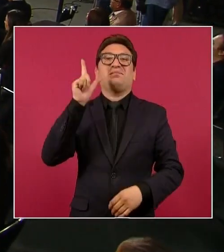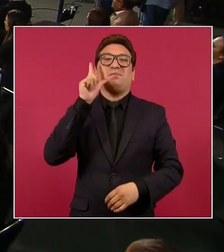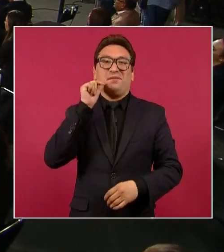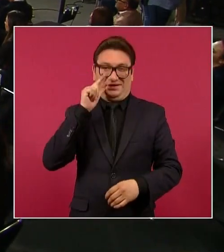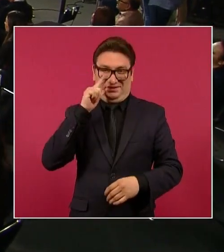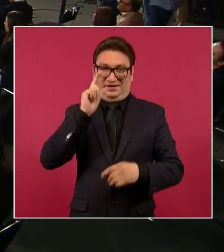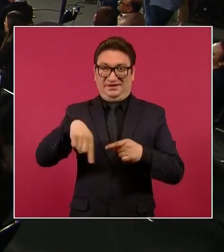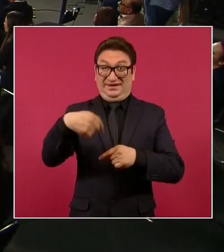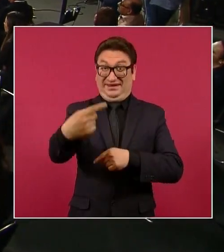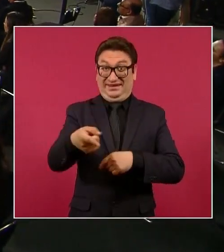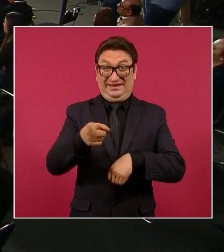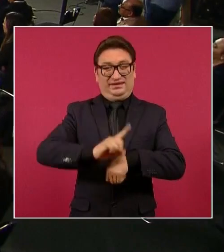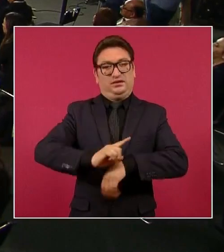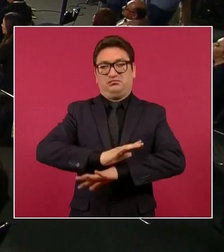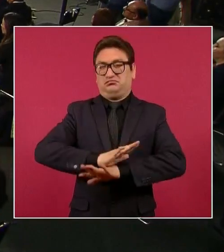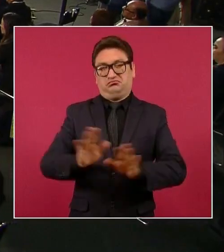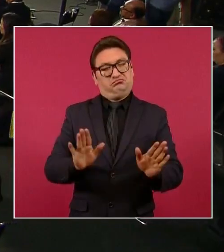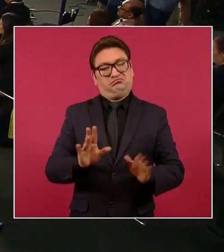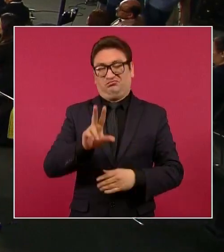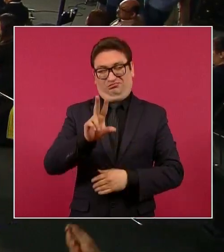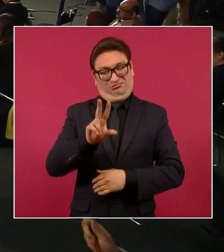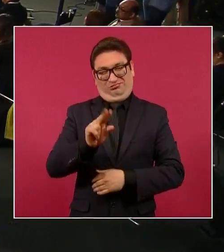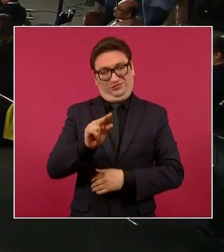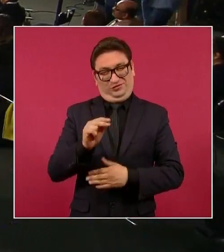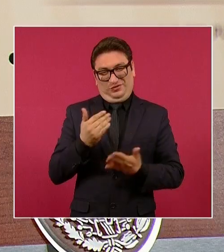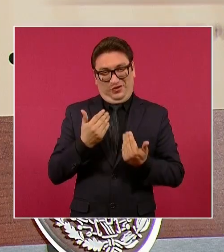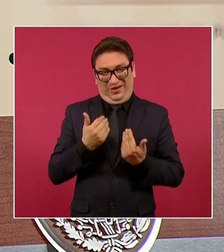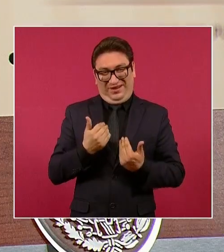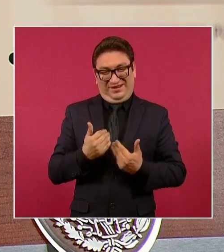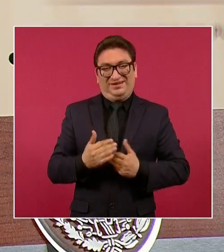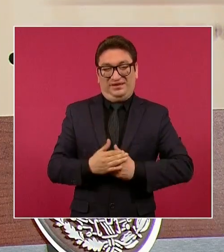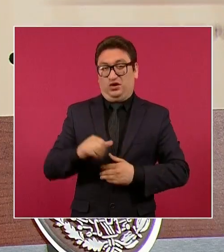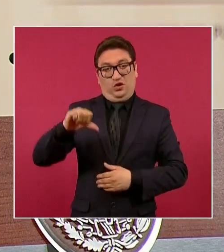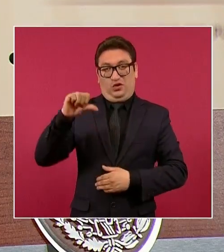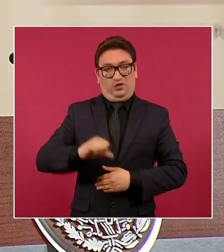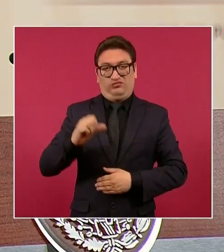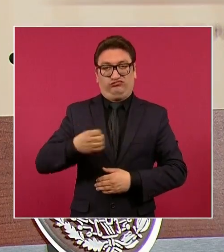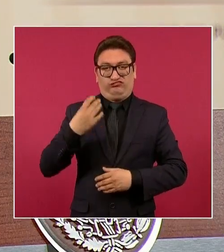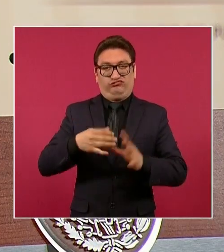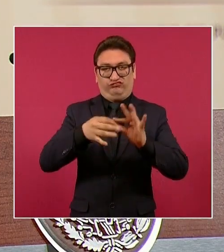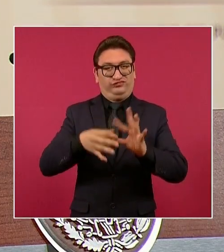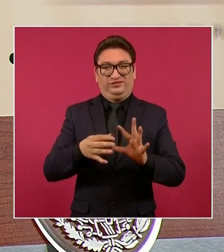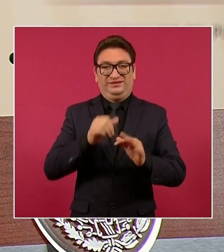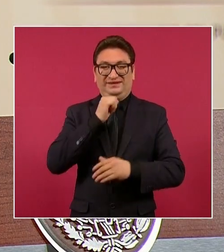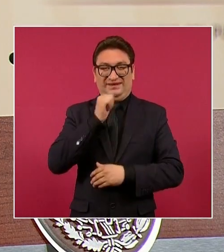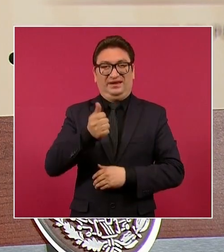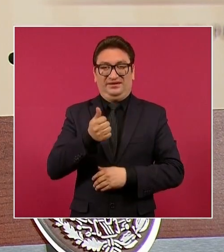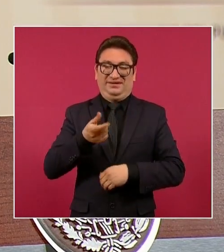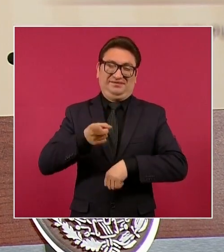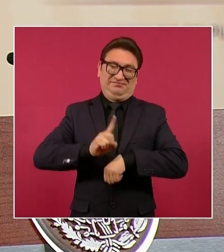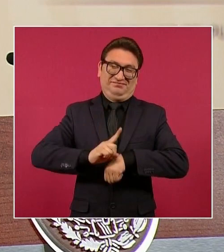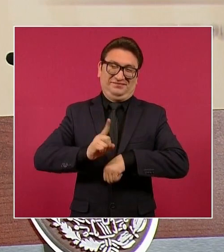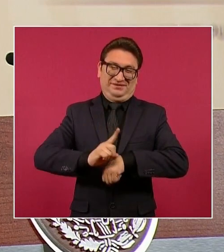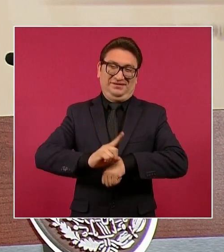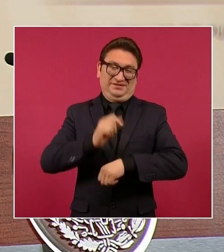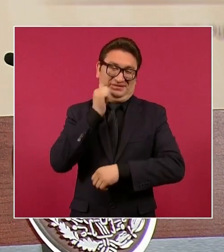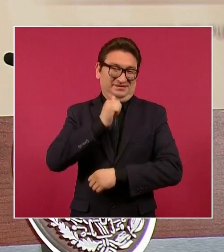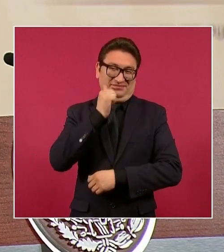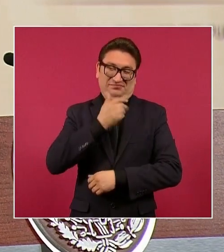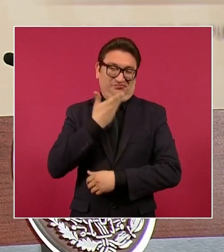no vamos a estar juntos como lo hacemos